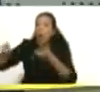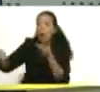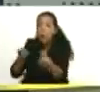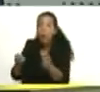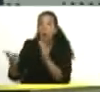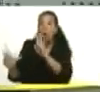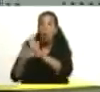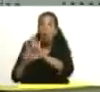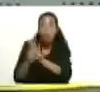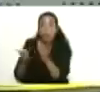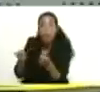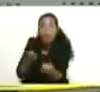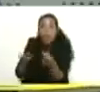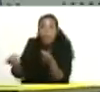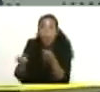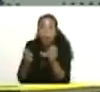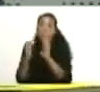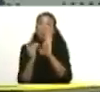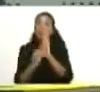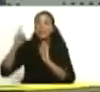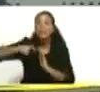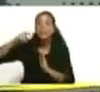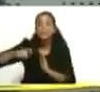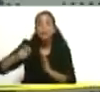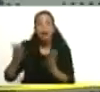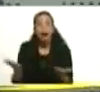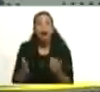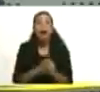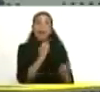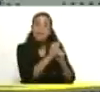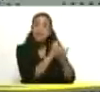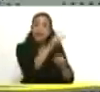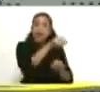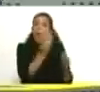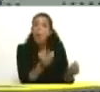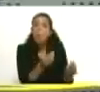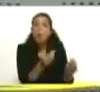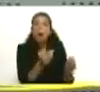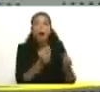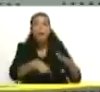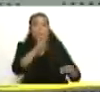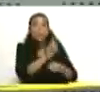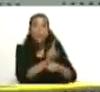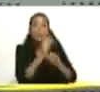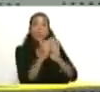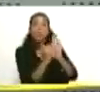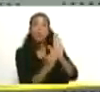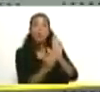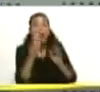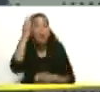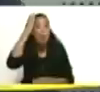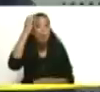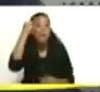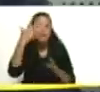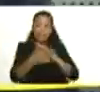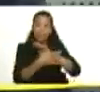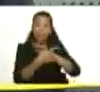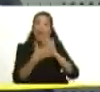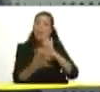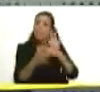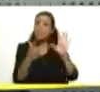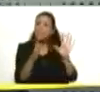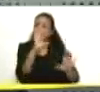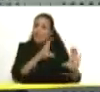regulación, como sería necesario. Así que es necesario priorizar la aplicación del conocimiento, la ciencia y